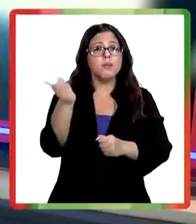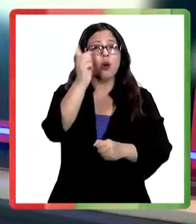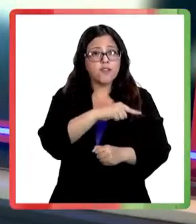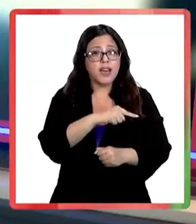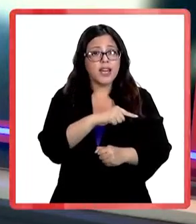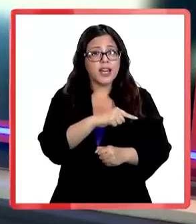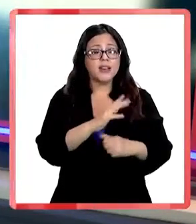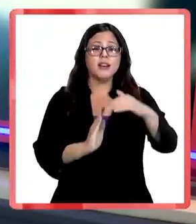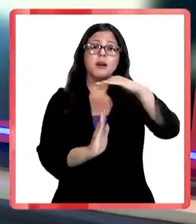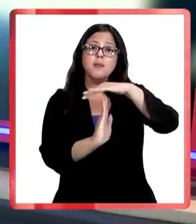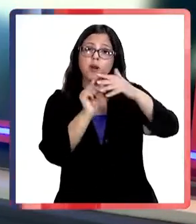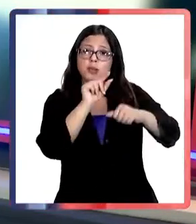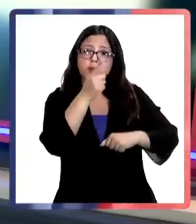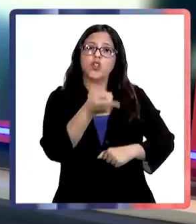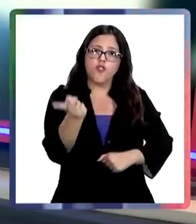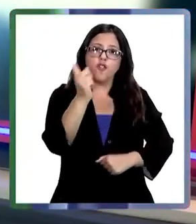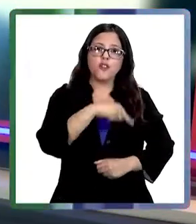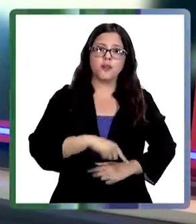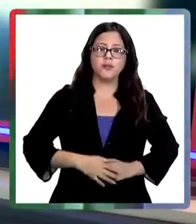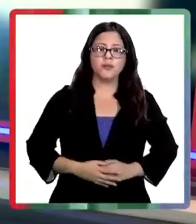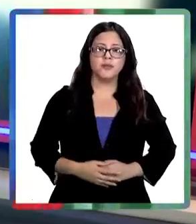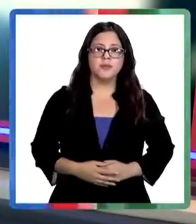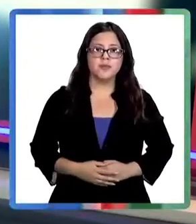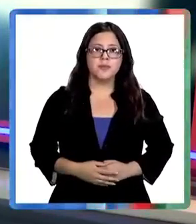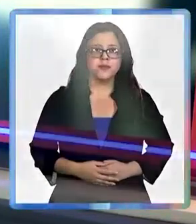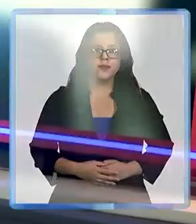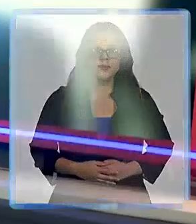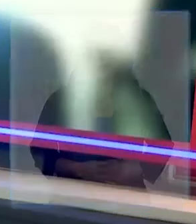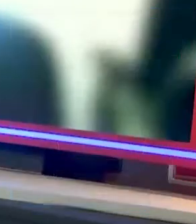influenza? Pausa y regresamos de inmediato, no se vayan.